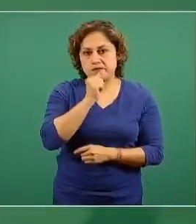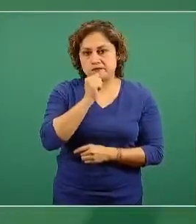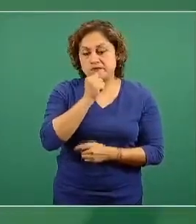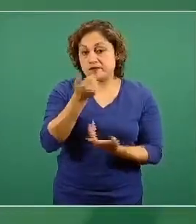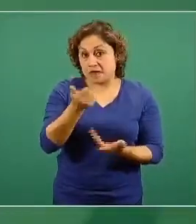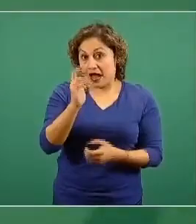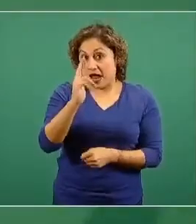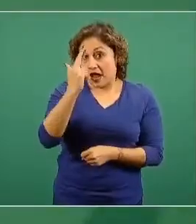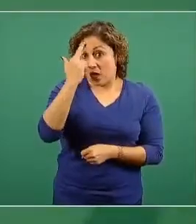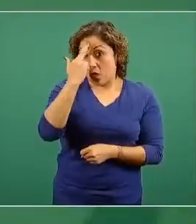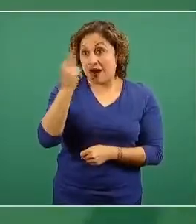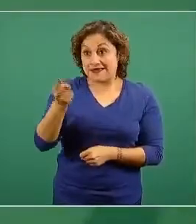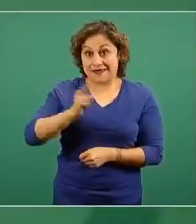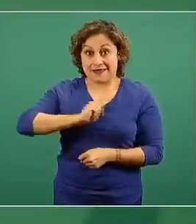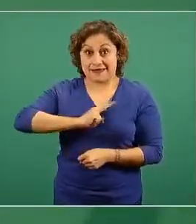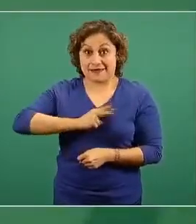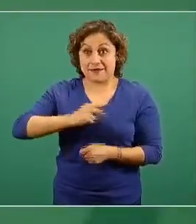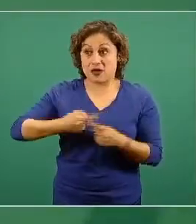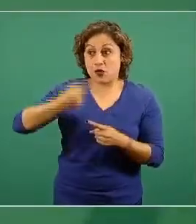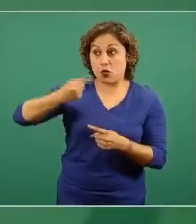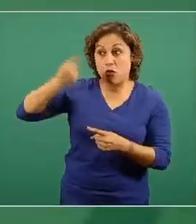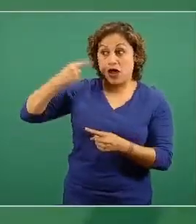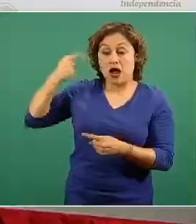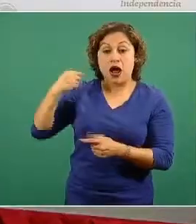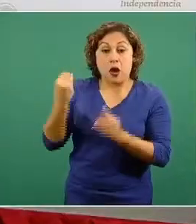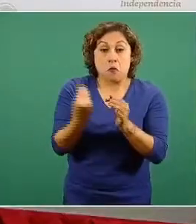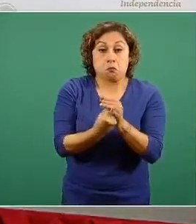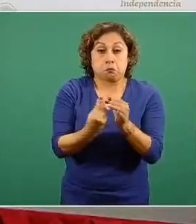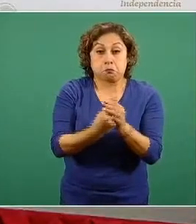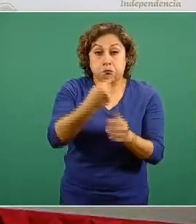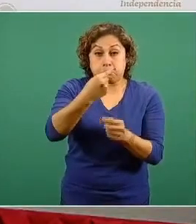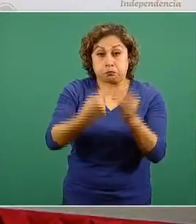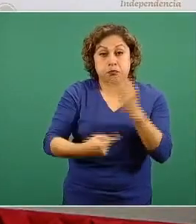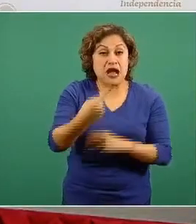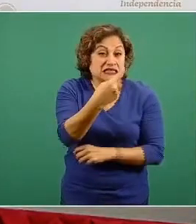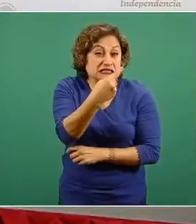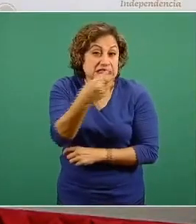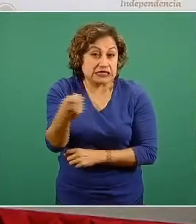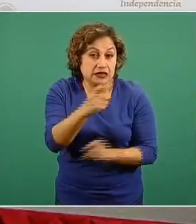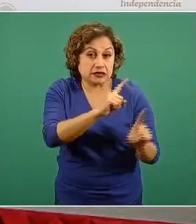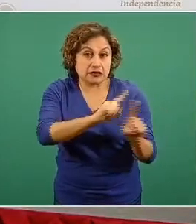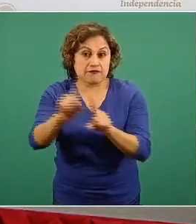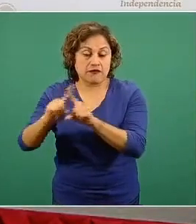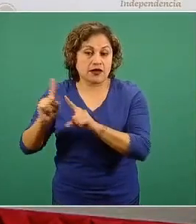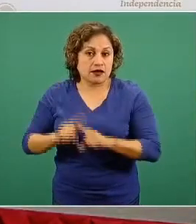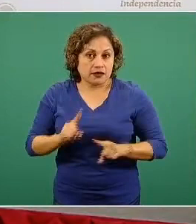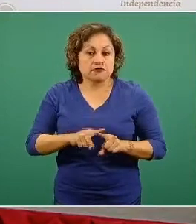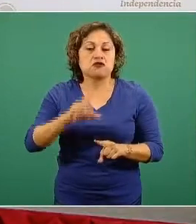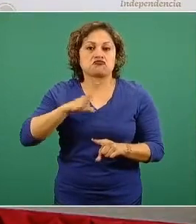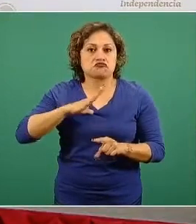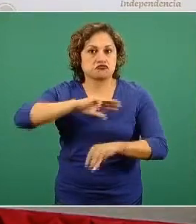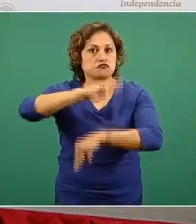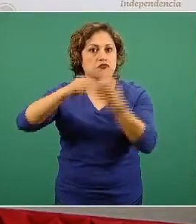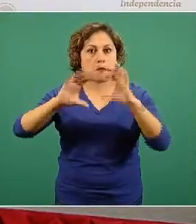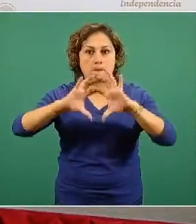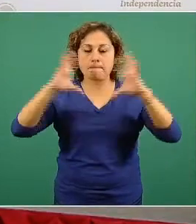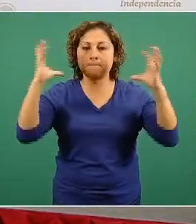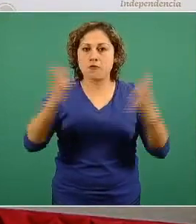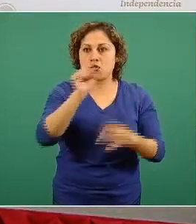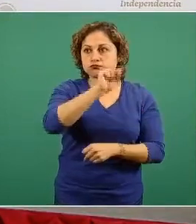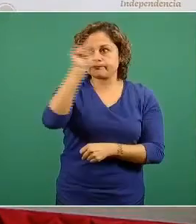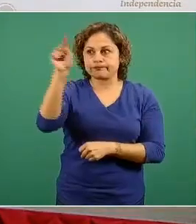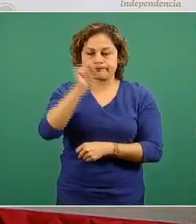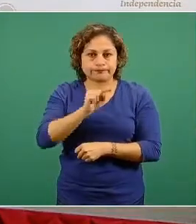en su momento ha circulado. La OPS ha reportado ya más de 100 mutaciones en el mundo de diferentes lugares y de